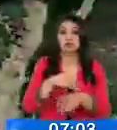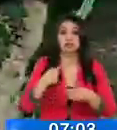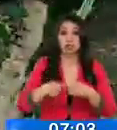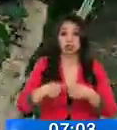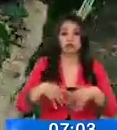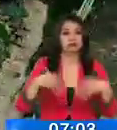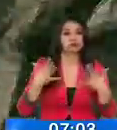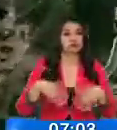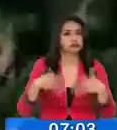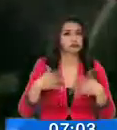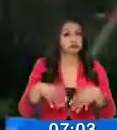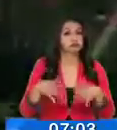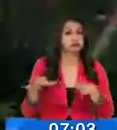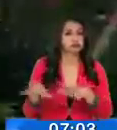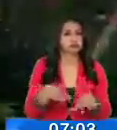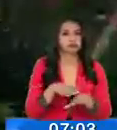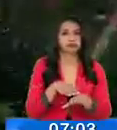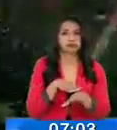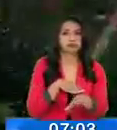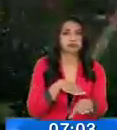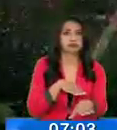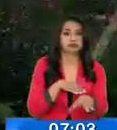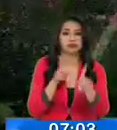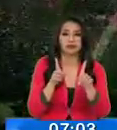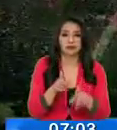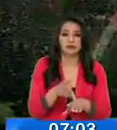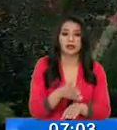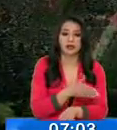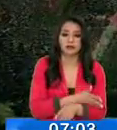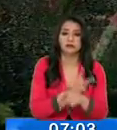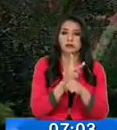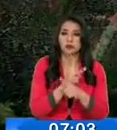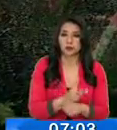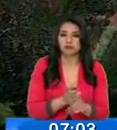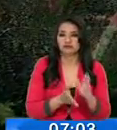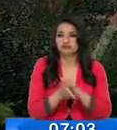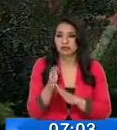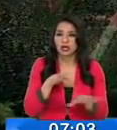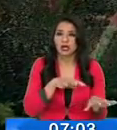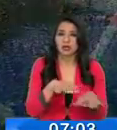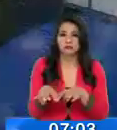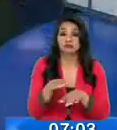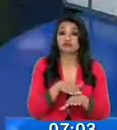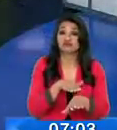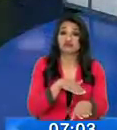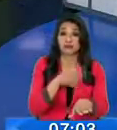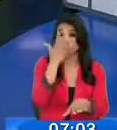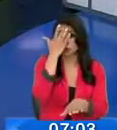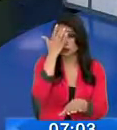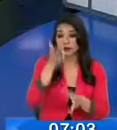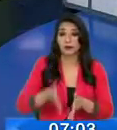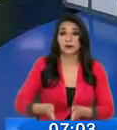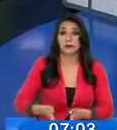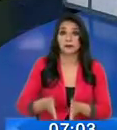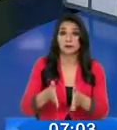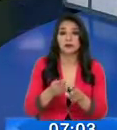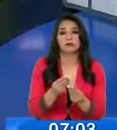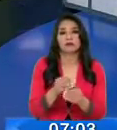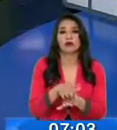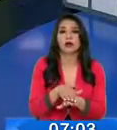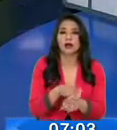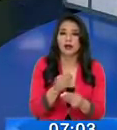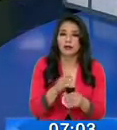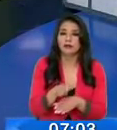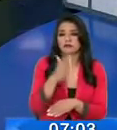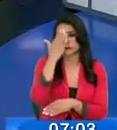estamos moviditos, mi querida Ali. Hay que salir con las precauciones. El por qué hay tráfico, las vías están mojadas,